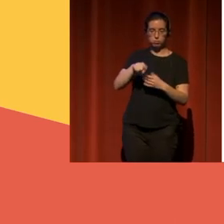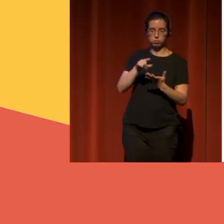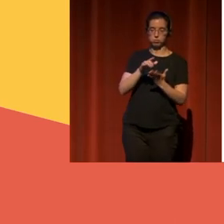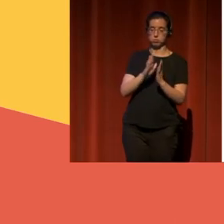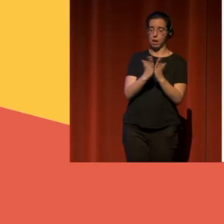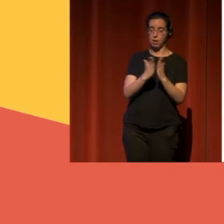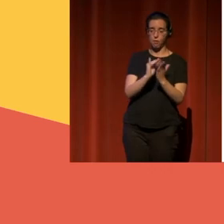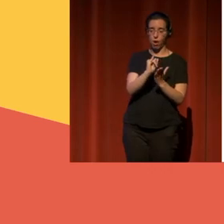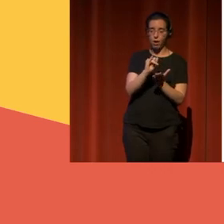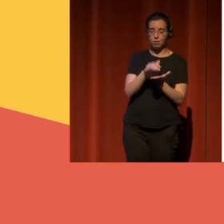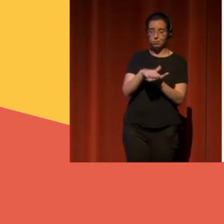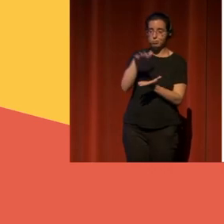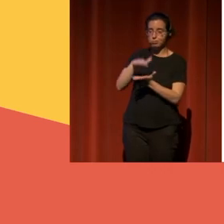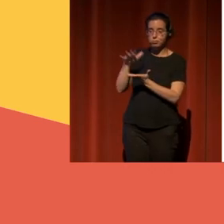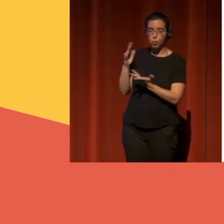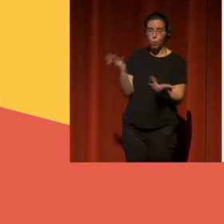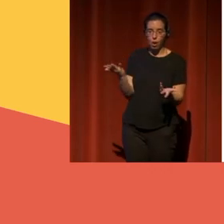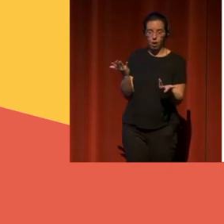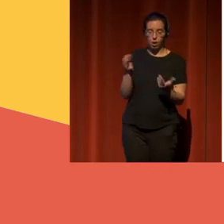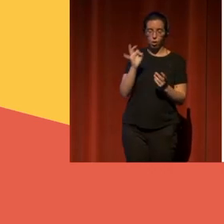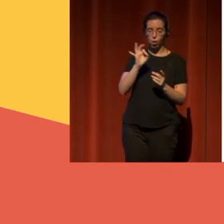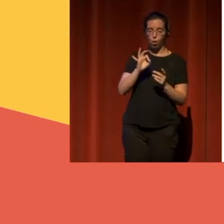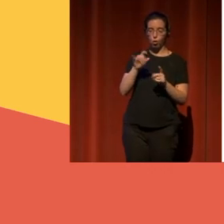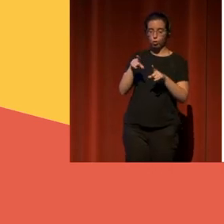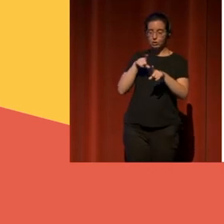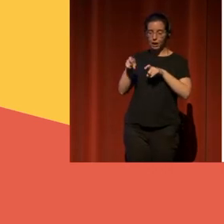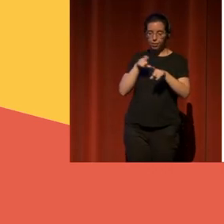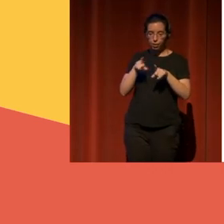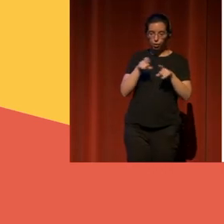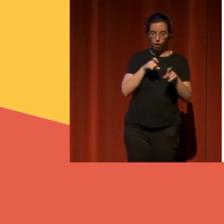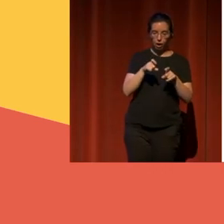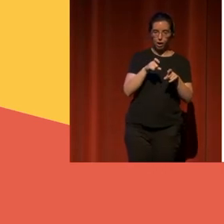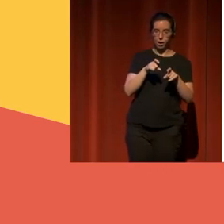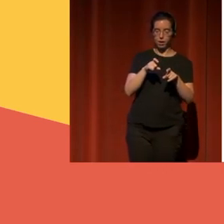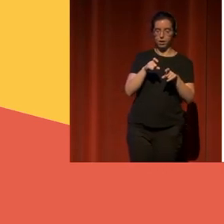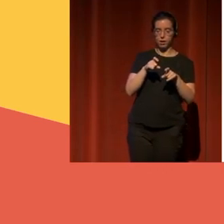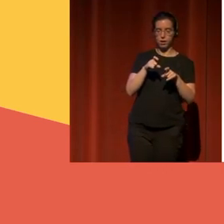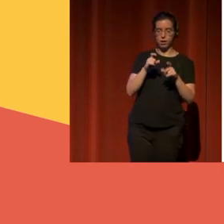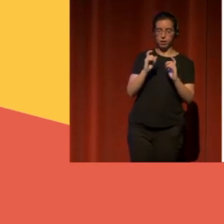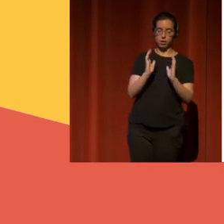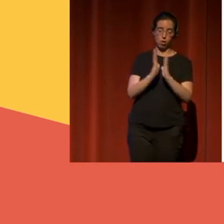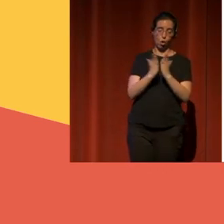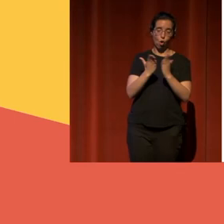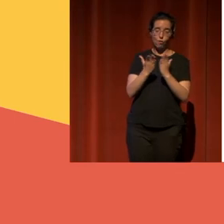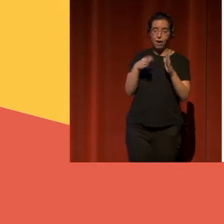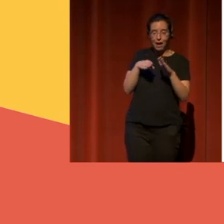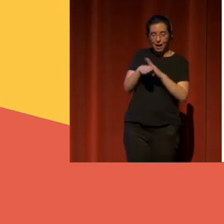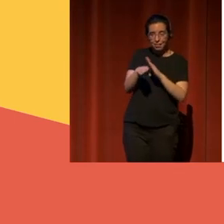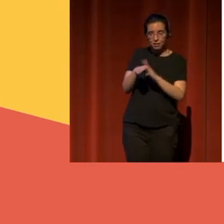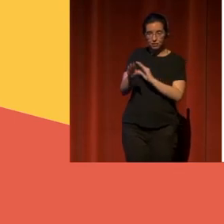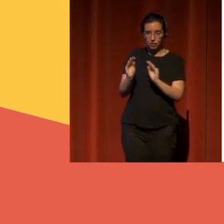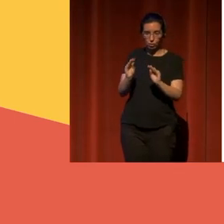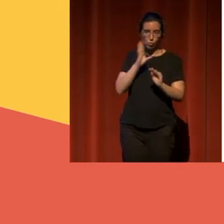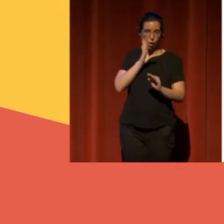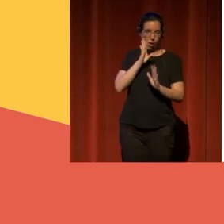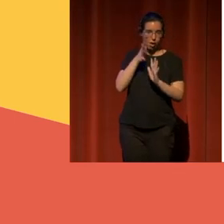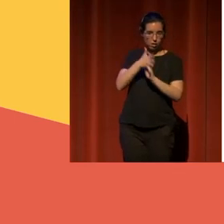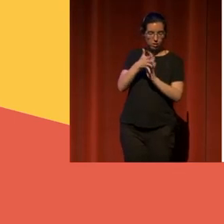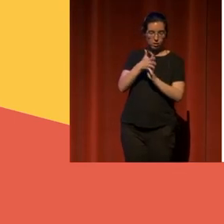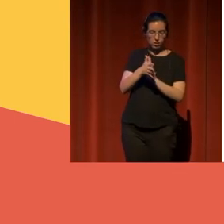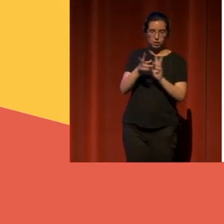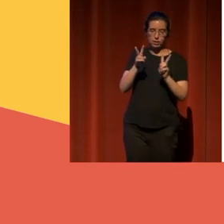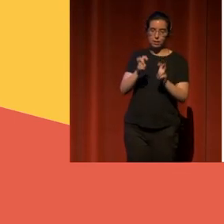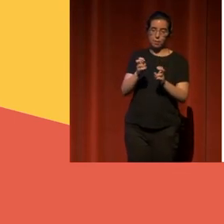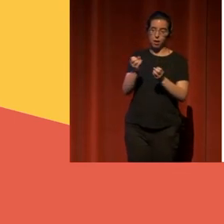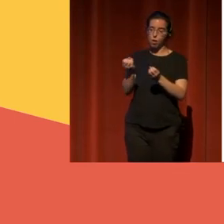seleccionar, conjugando elementos de calidad de la propia obra con la ergonomía y la accesibilidad a que antes aludía, basándose en fuentes